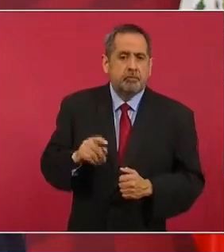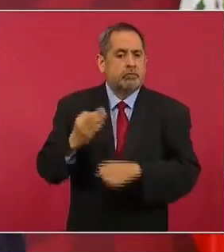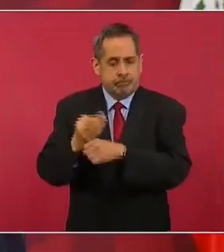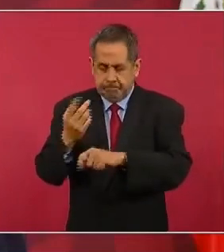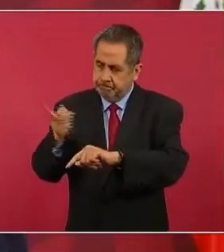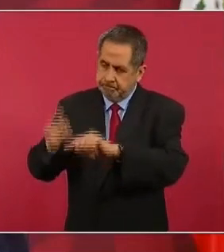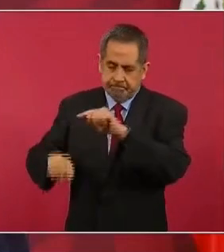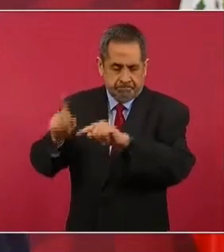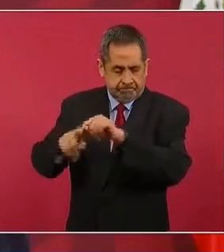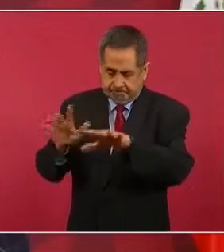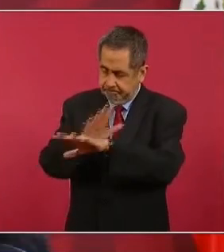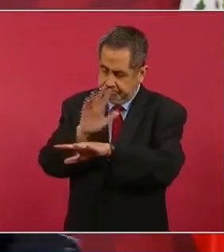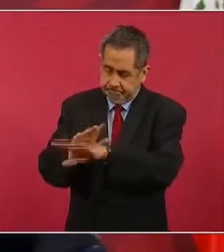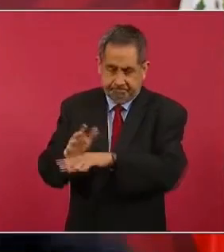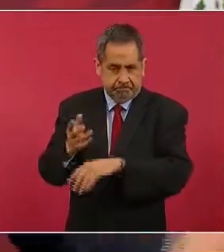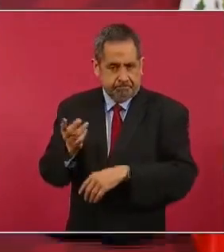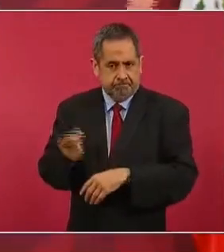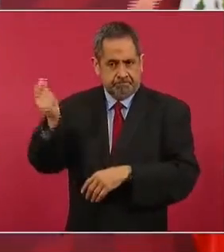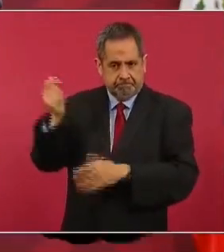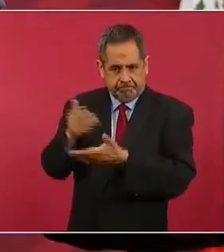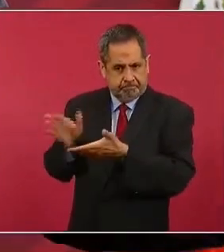limpiando para